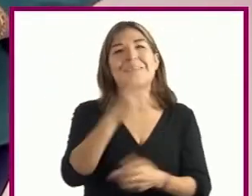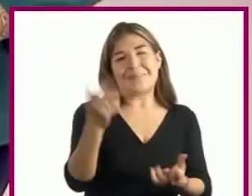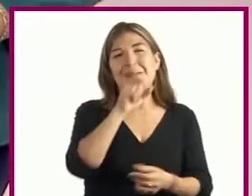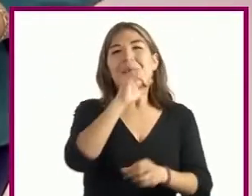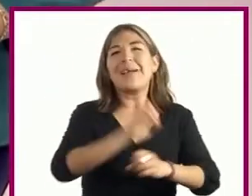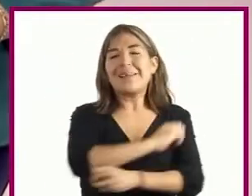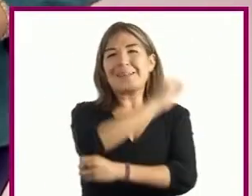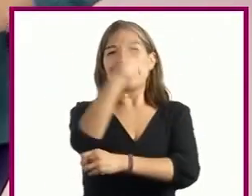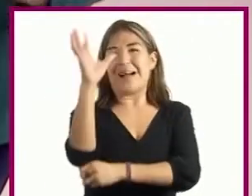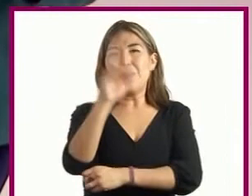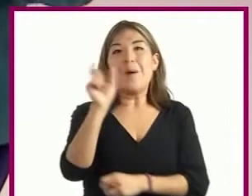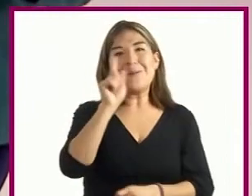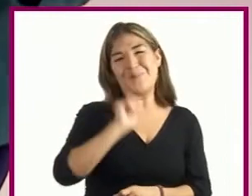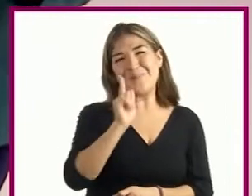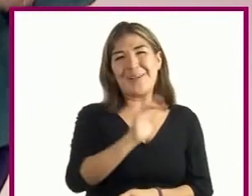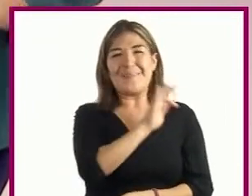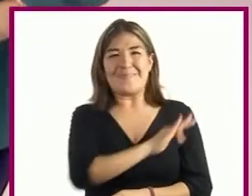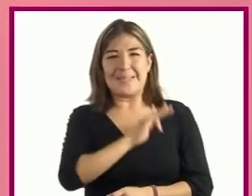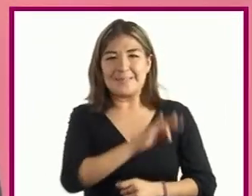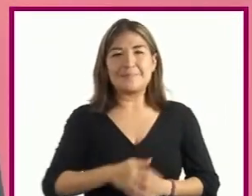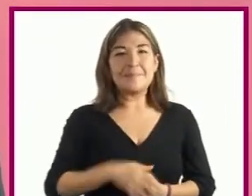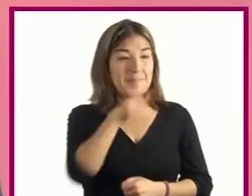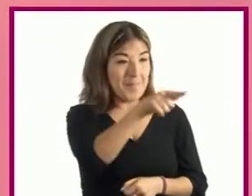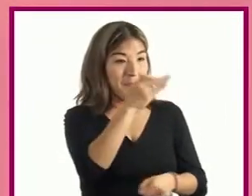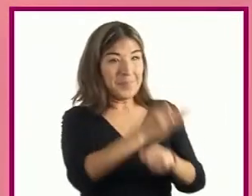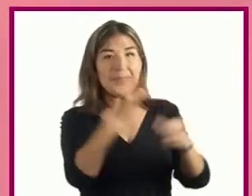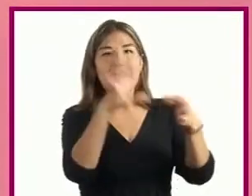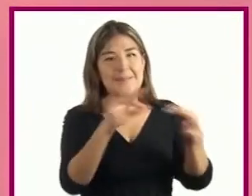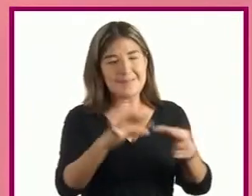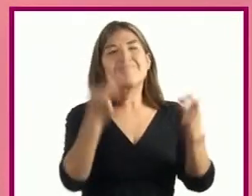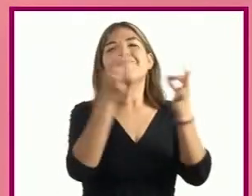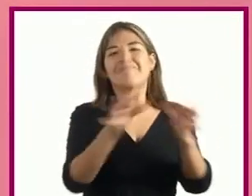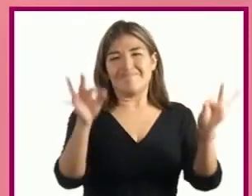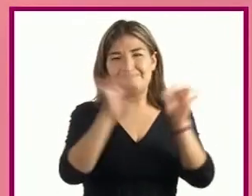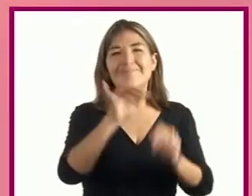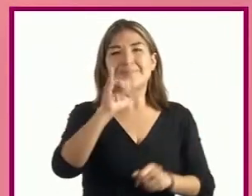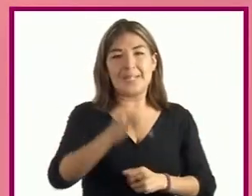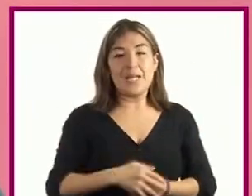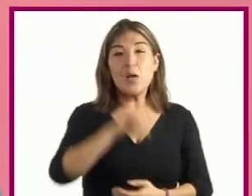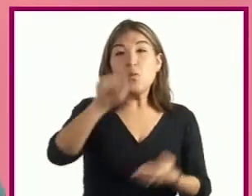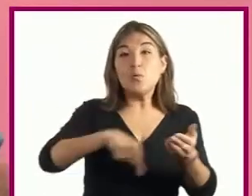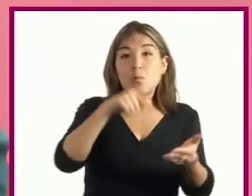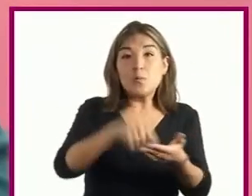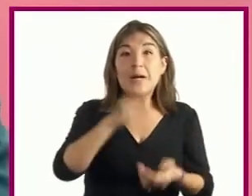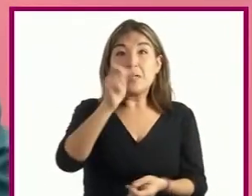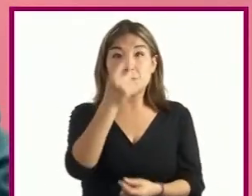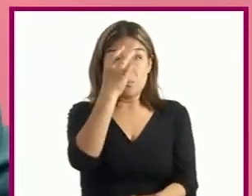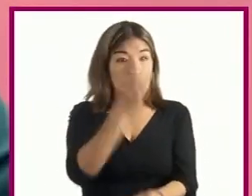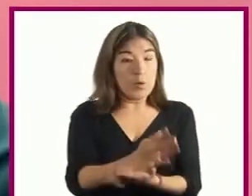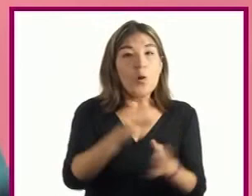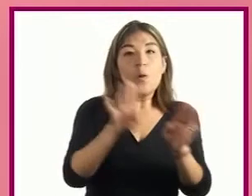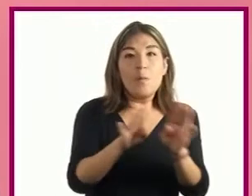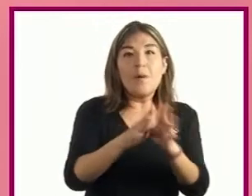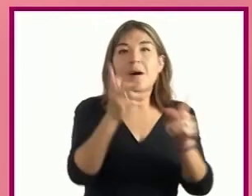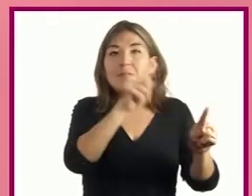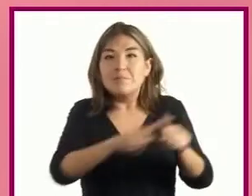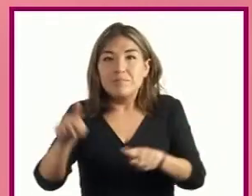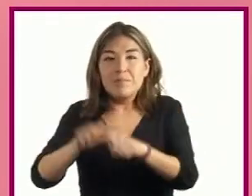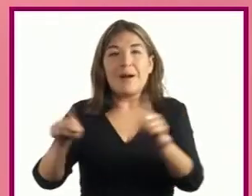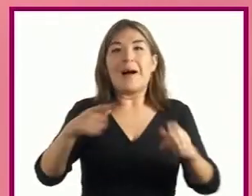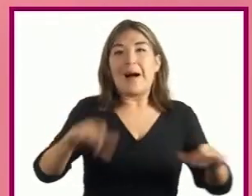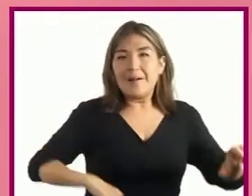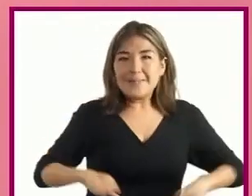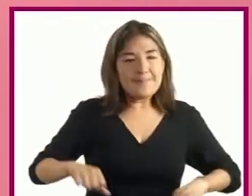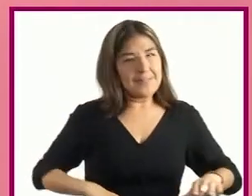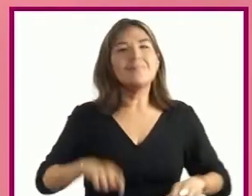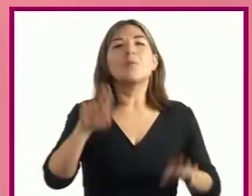felices. Lo que mencionaste es importante, pues el espacio no solo es el lugar donde se desarrollan las acciones,